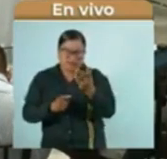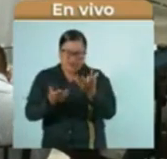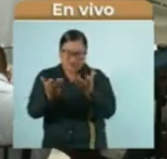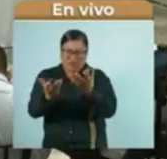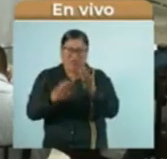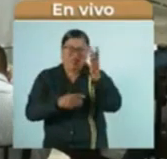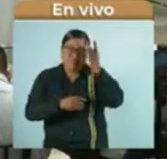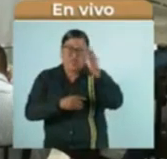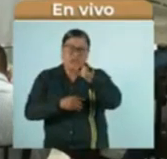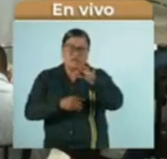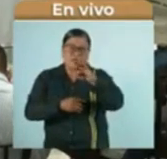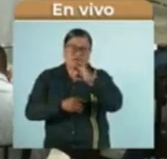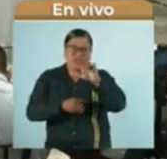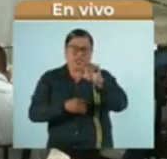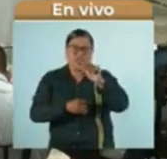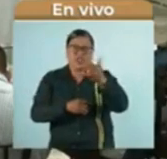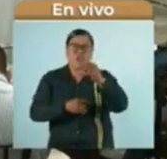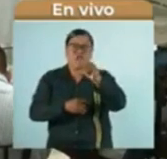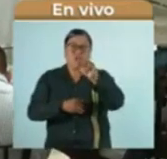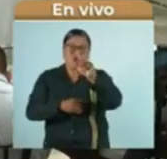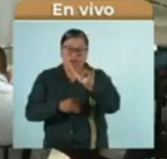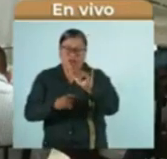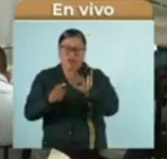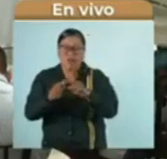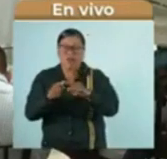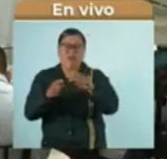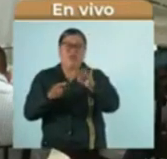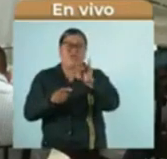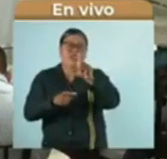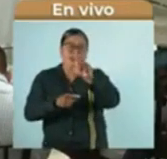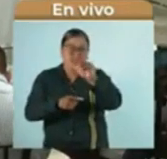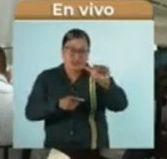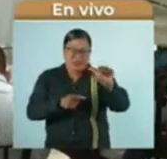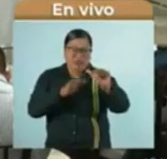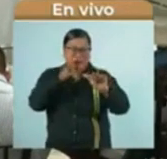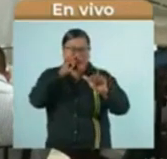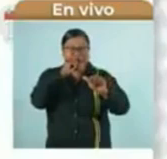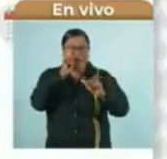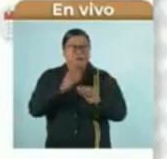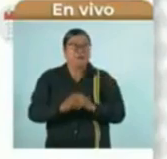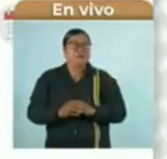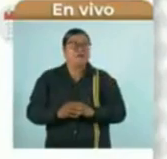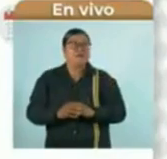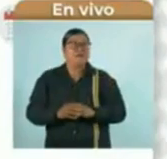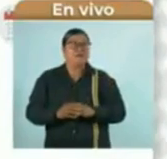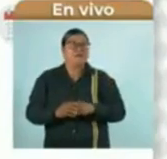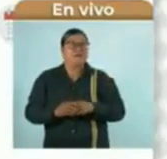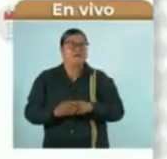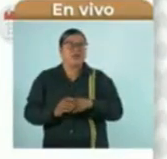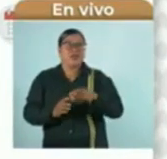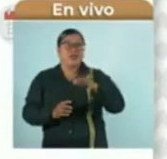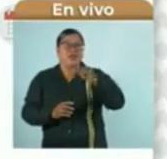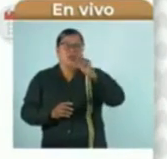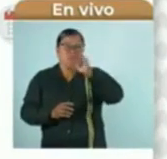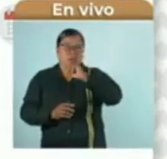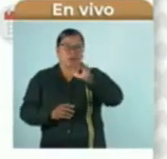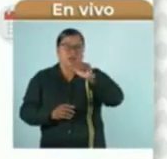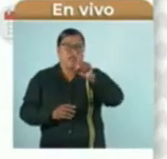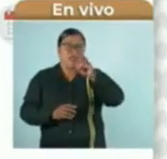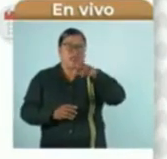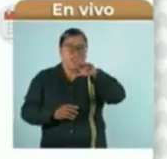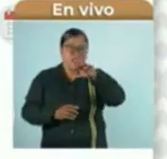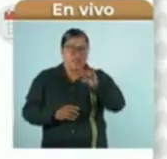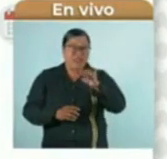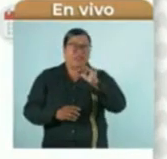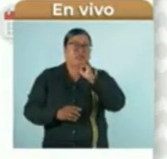Miguel achiutla con San Pedro entidad Tenemos también a Santa Catarina adequ